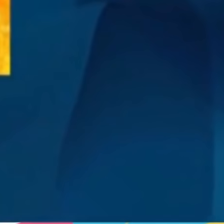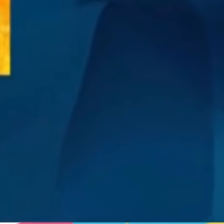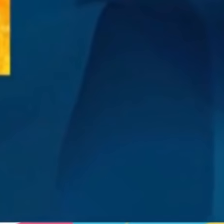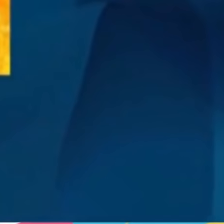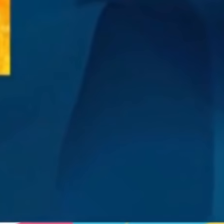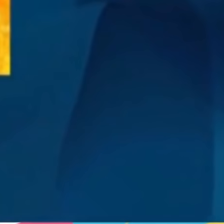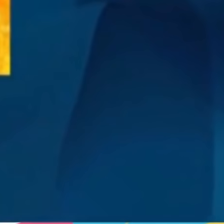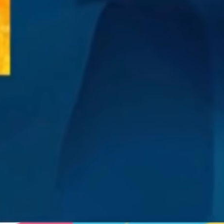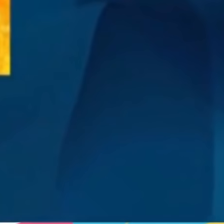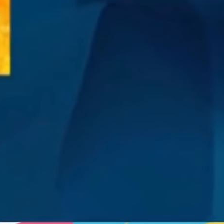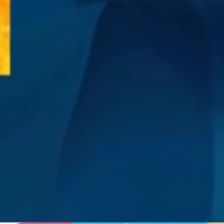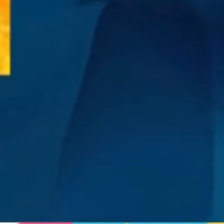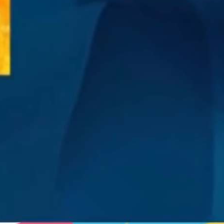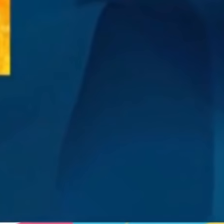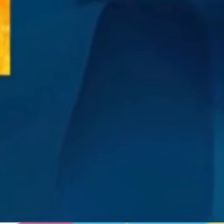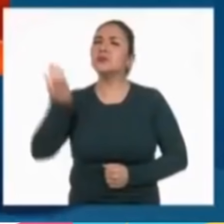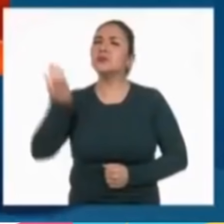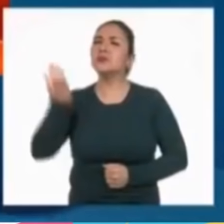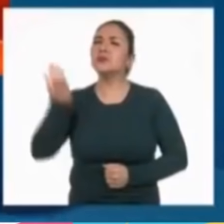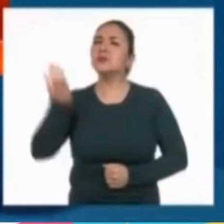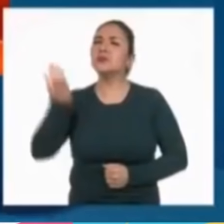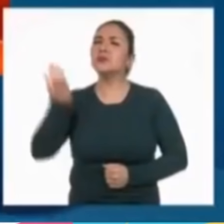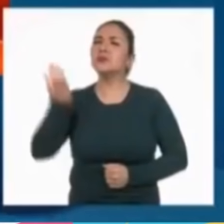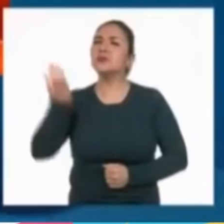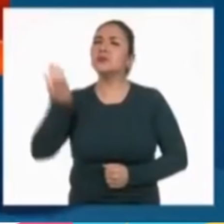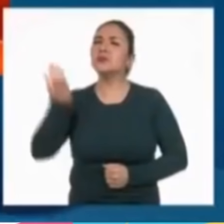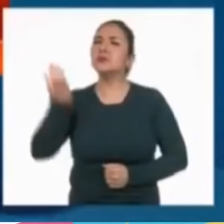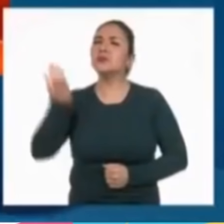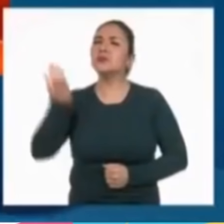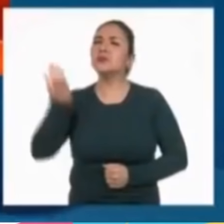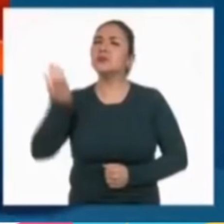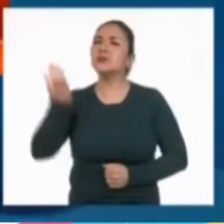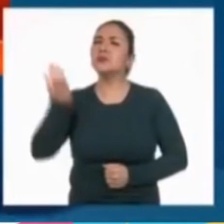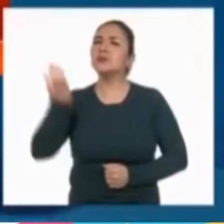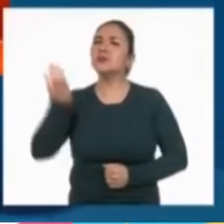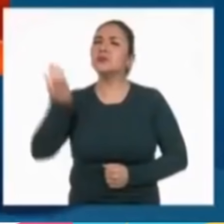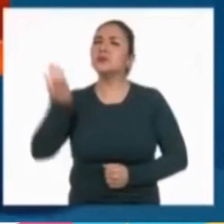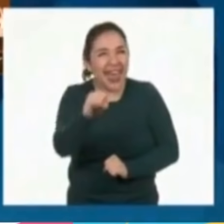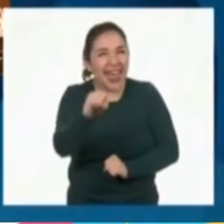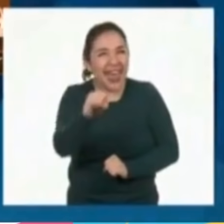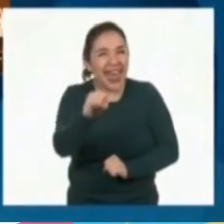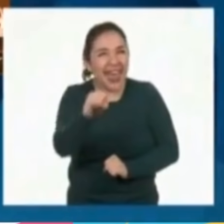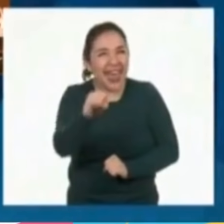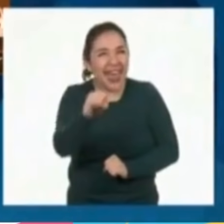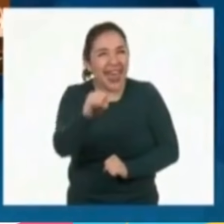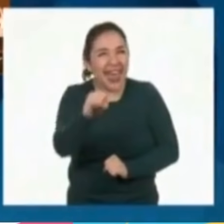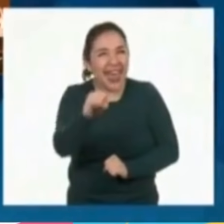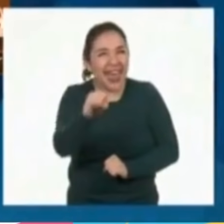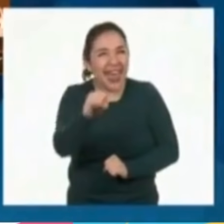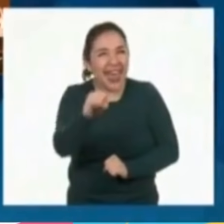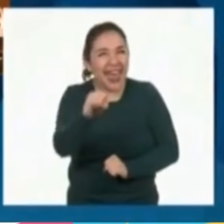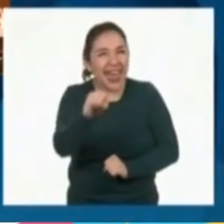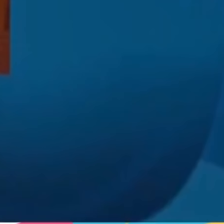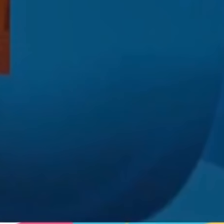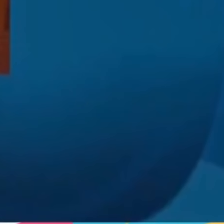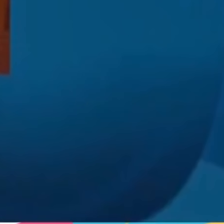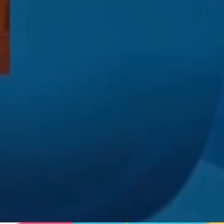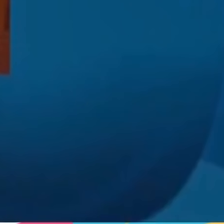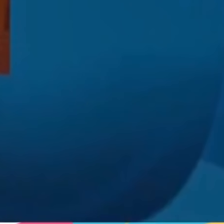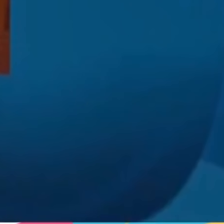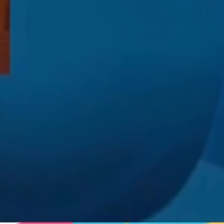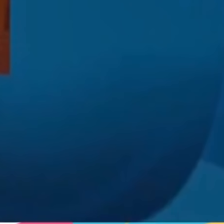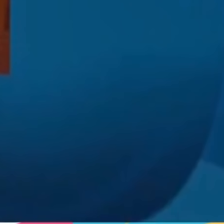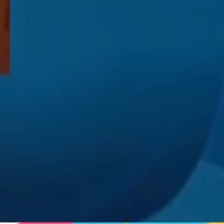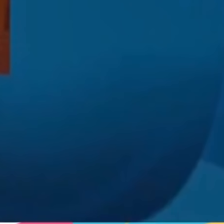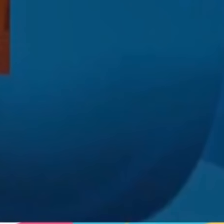los más felices de todo el mundo. Íbamos al parque todos los días, pero un día todo cambió. Yo le pidió de deseo un hermanito. Desde que mi